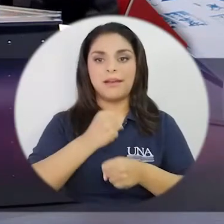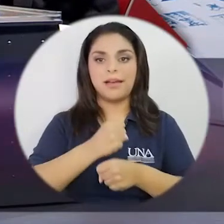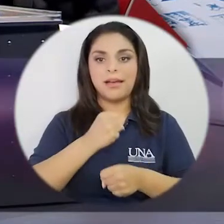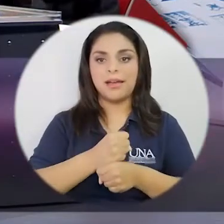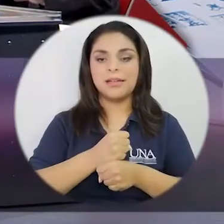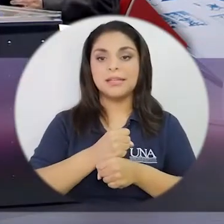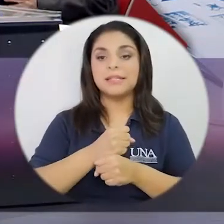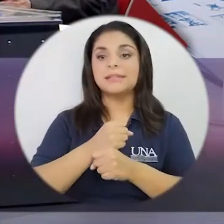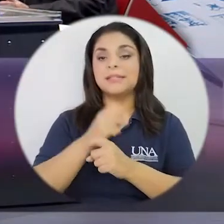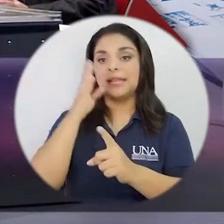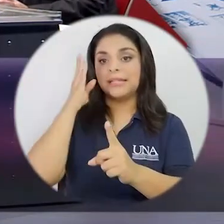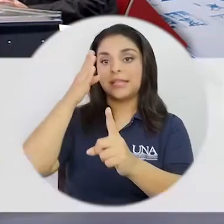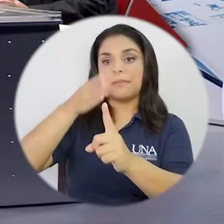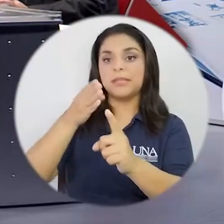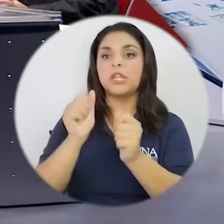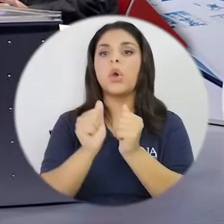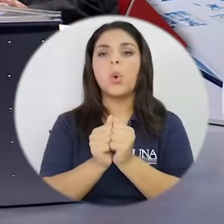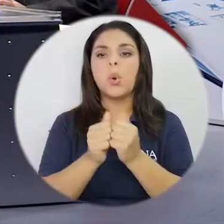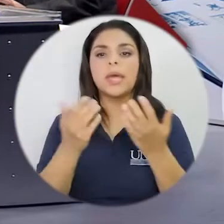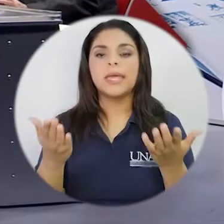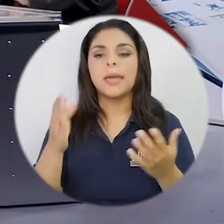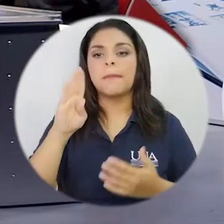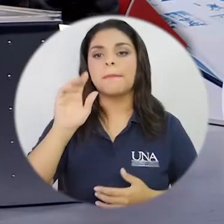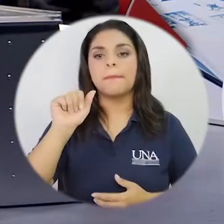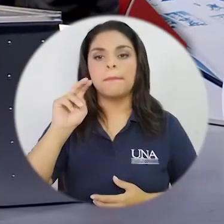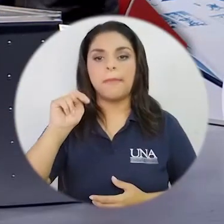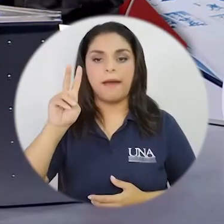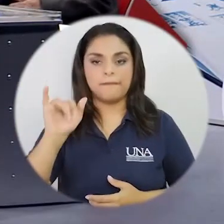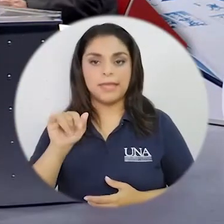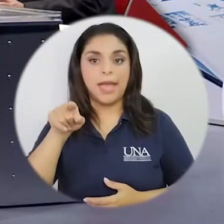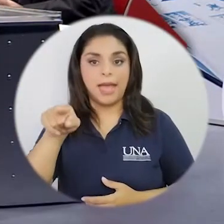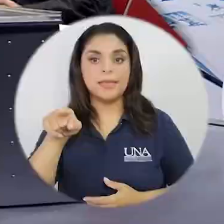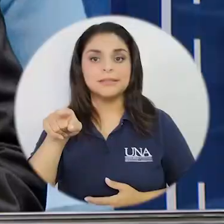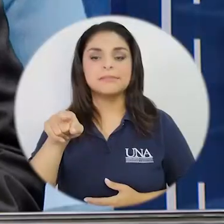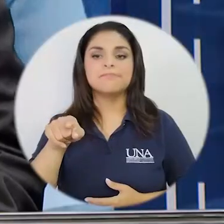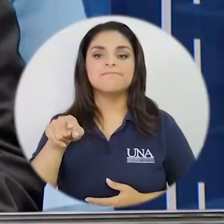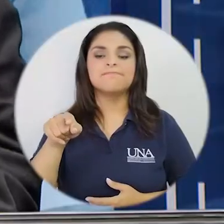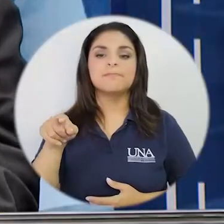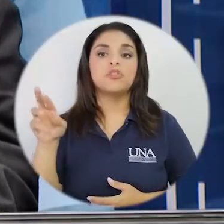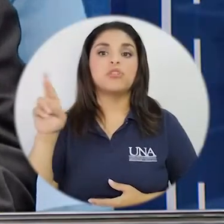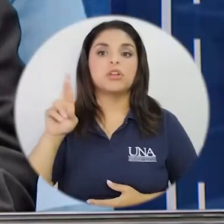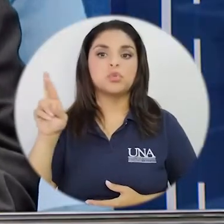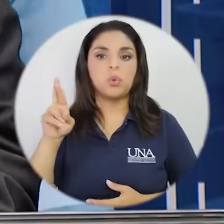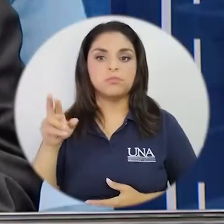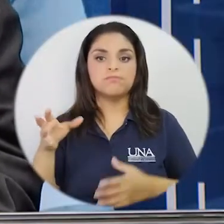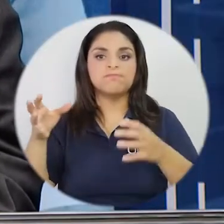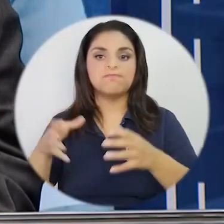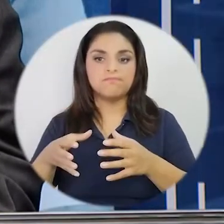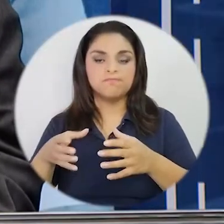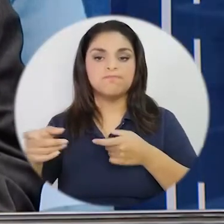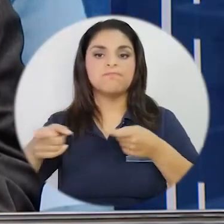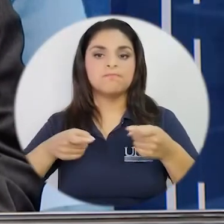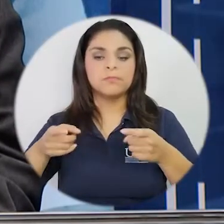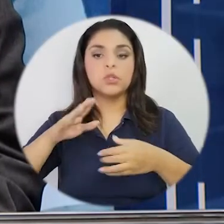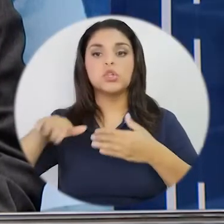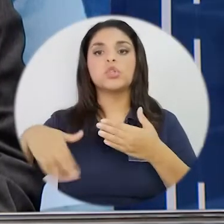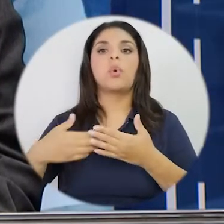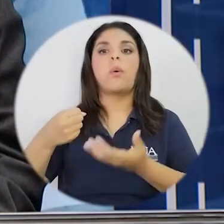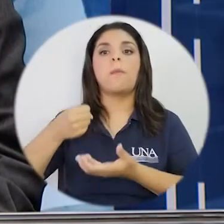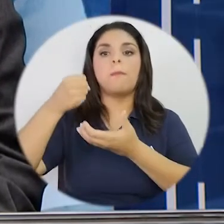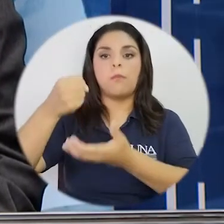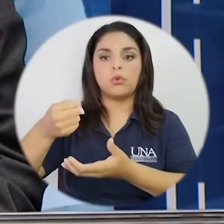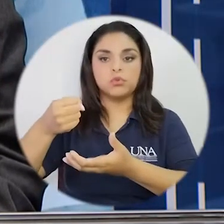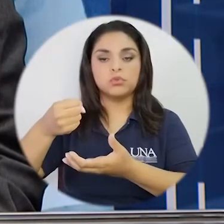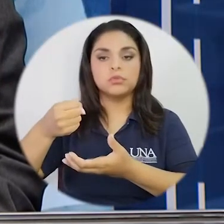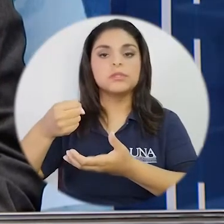se puede trabajar directamente con el BAMBI, que es el ente rector en todo lo que tiene que ver con bonos familiares de vivienda, y